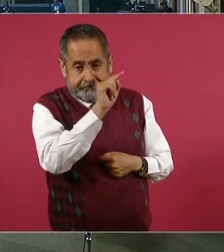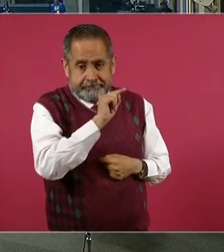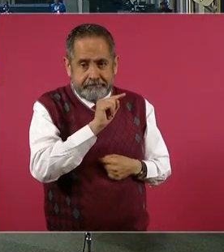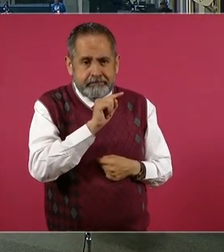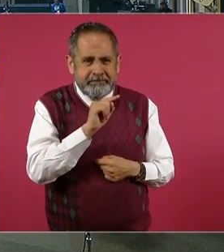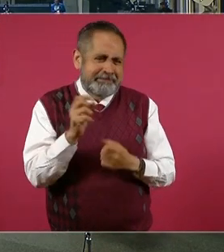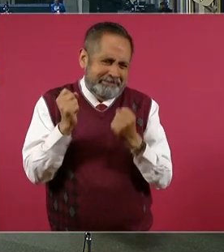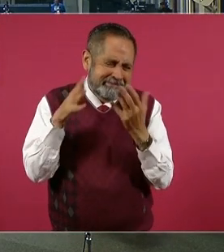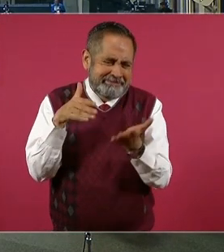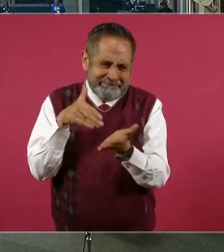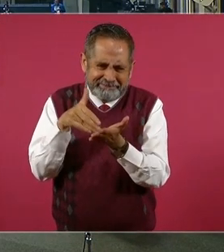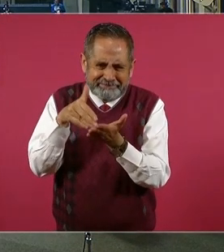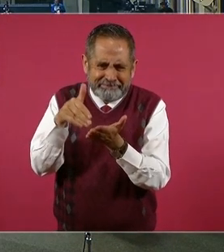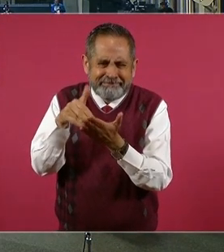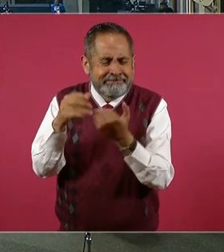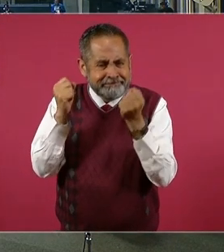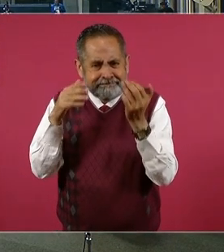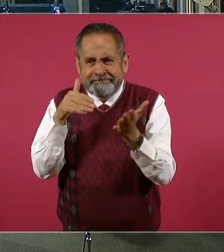andan miles